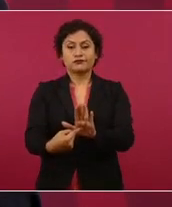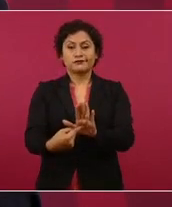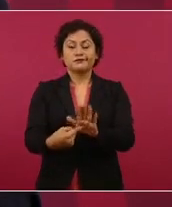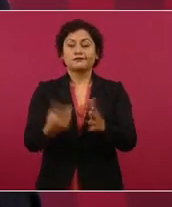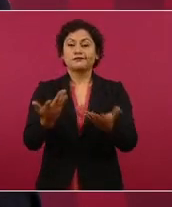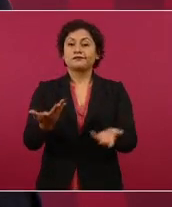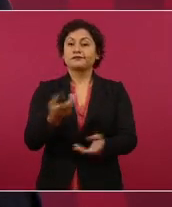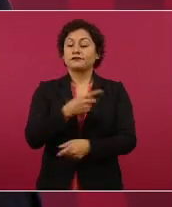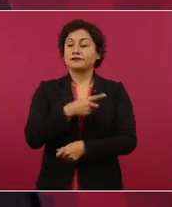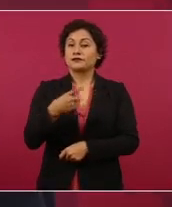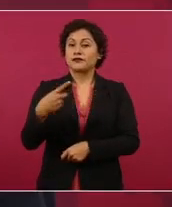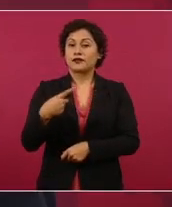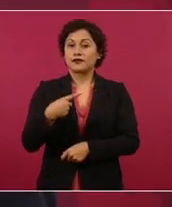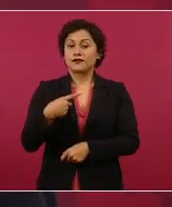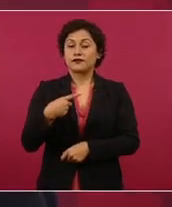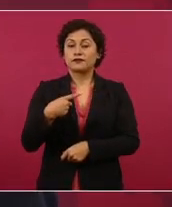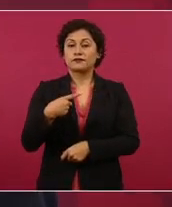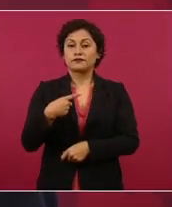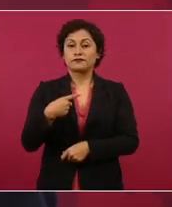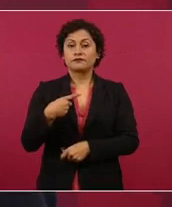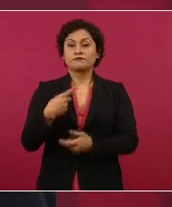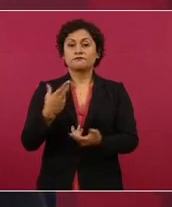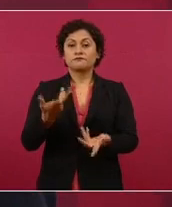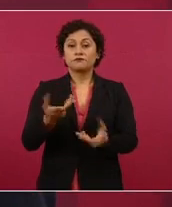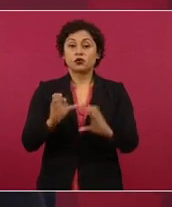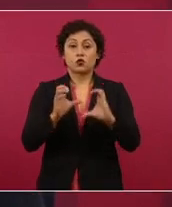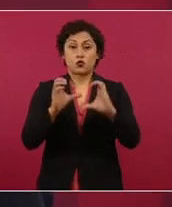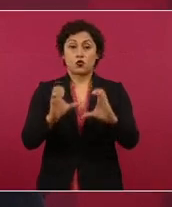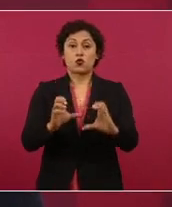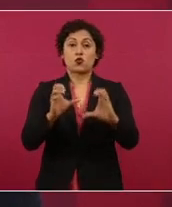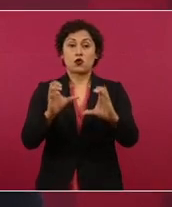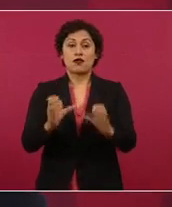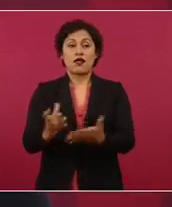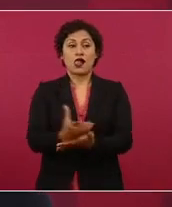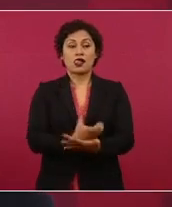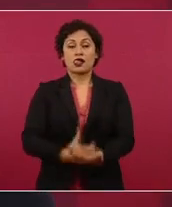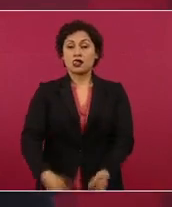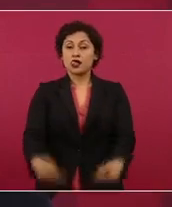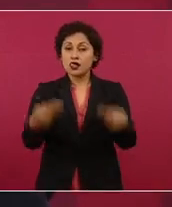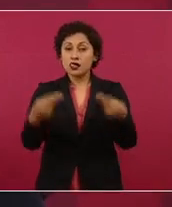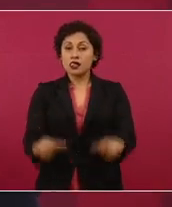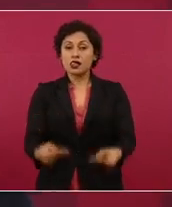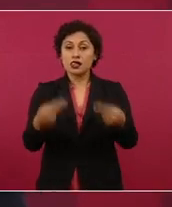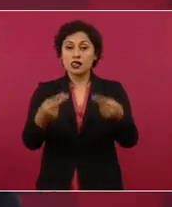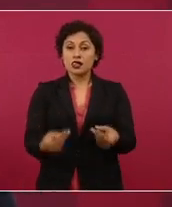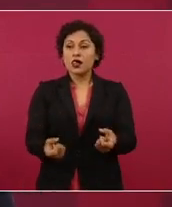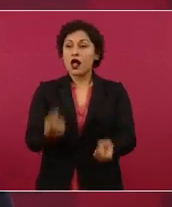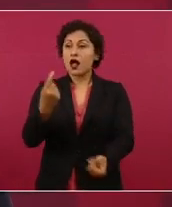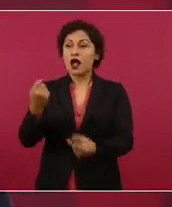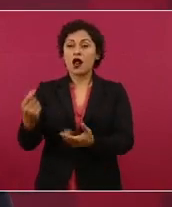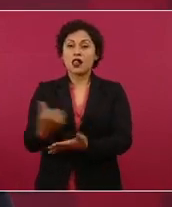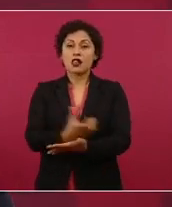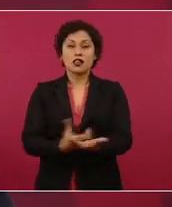convierta en lucro, en beneficio de unos cuantos,